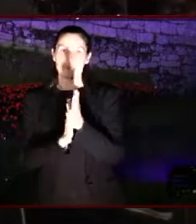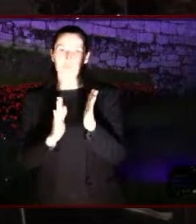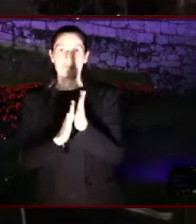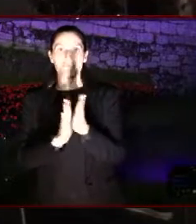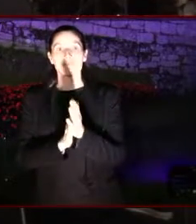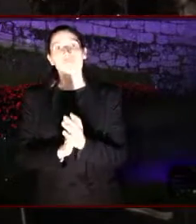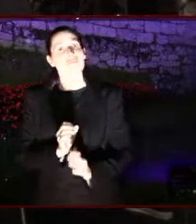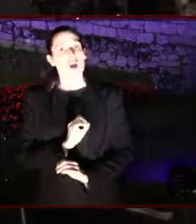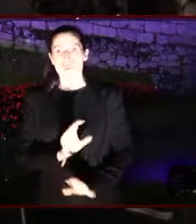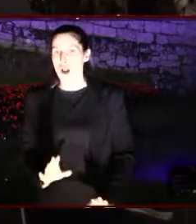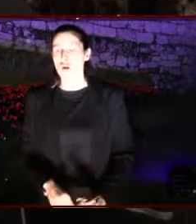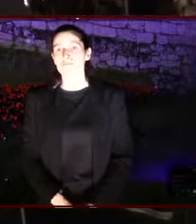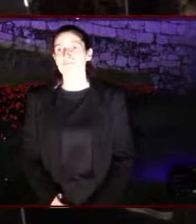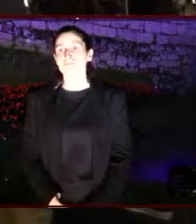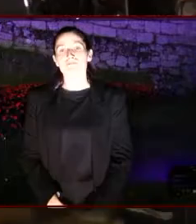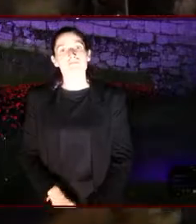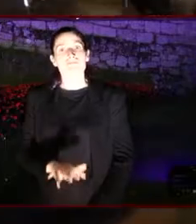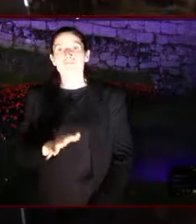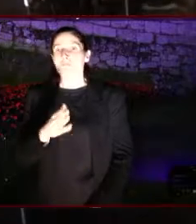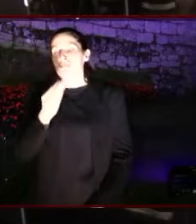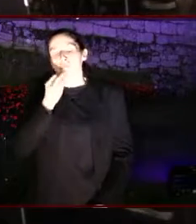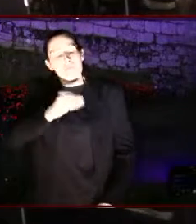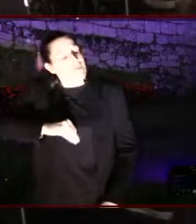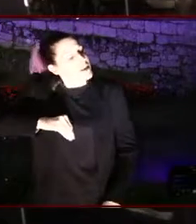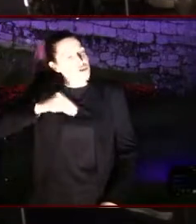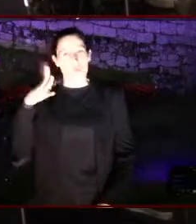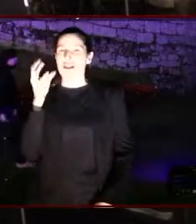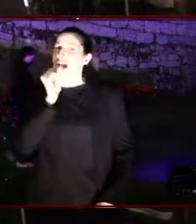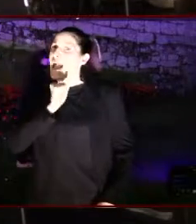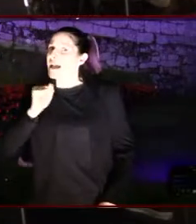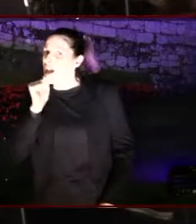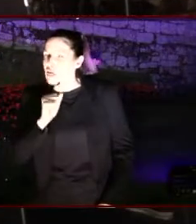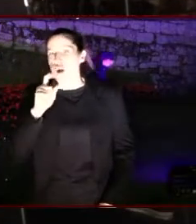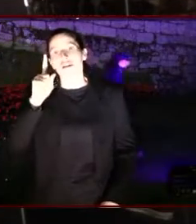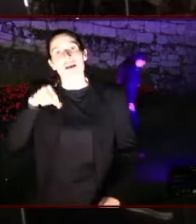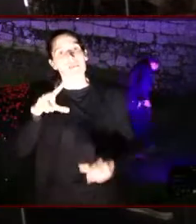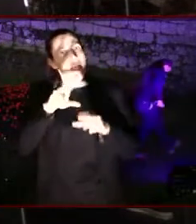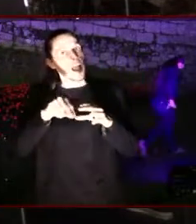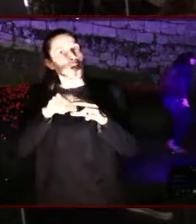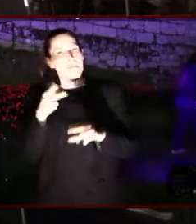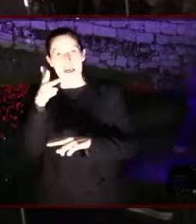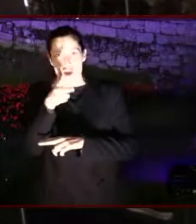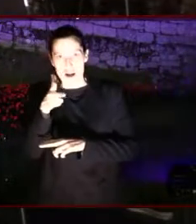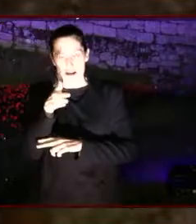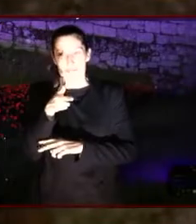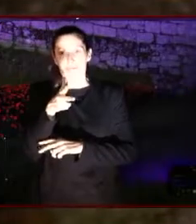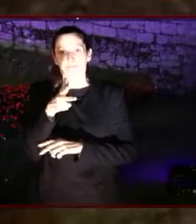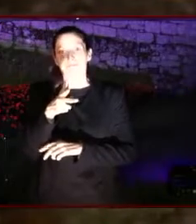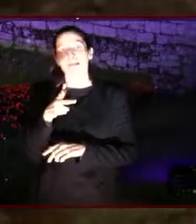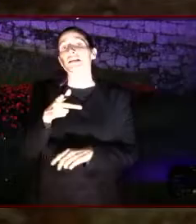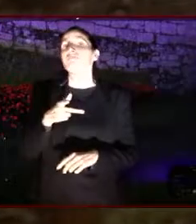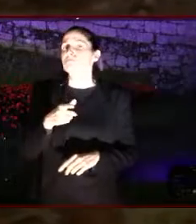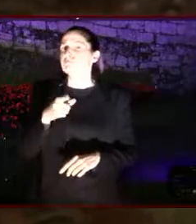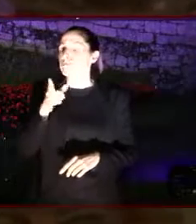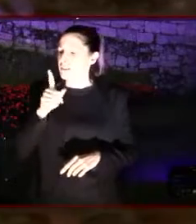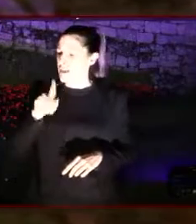Bueno, pues estupenda tanto a canción como o videoclip de Inés. Aproveito tamén para